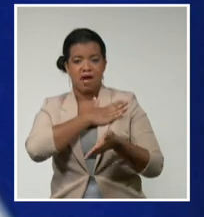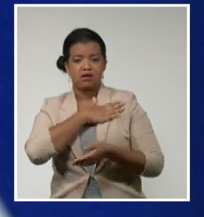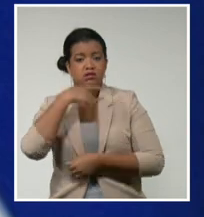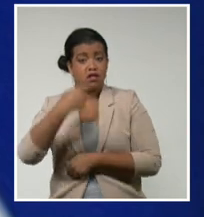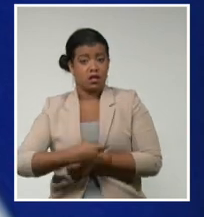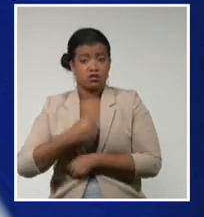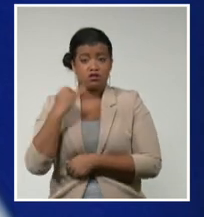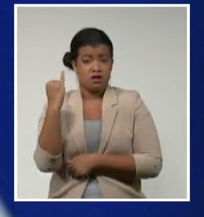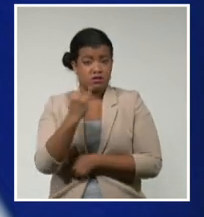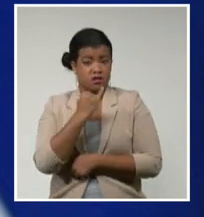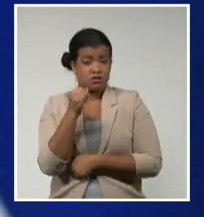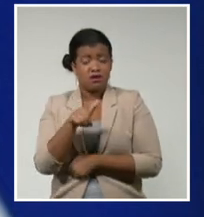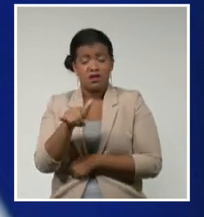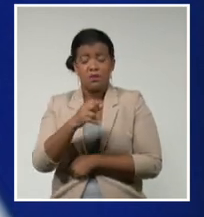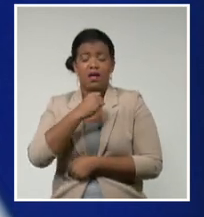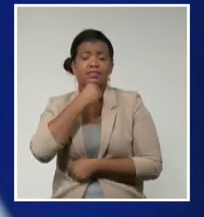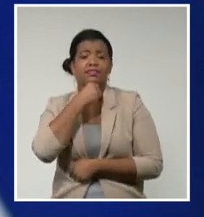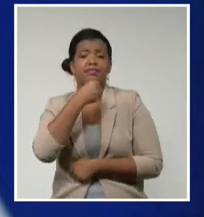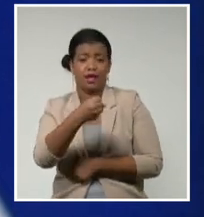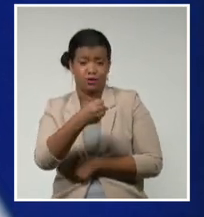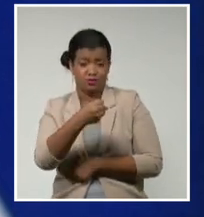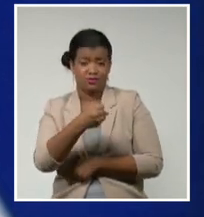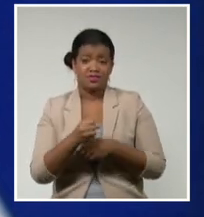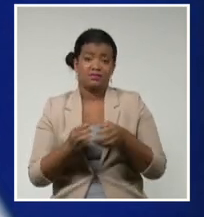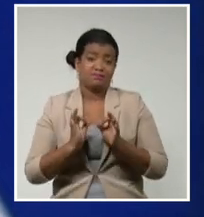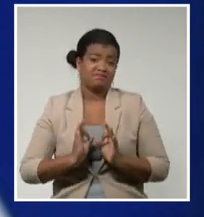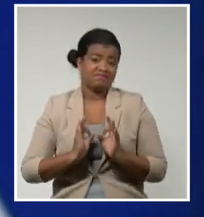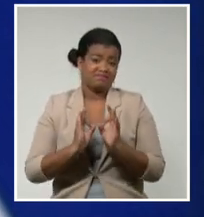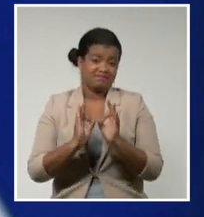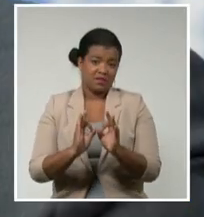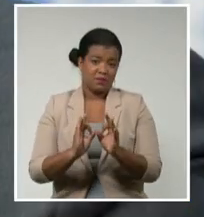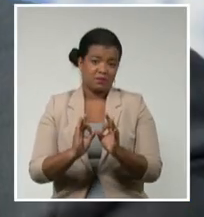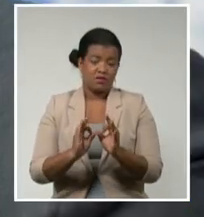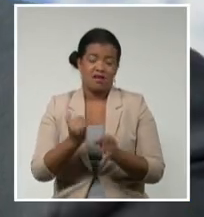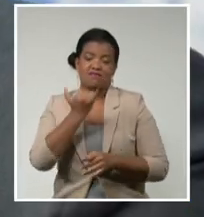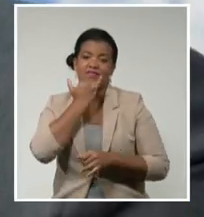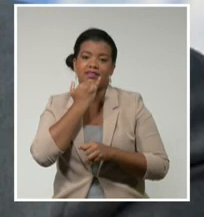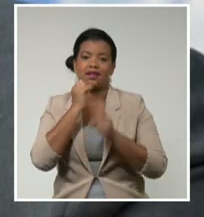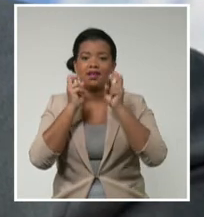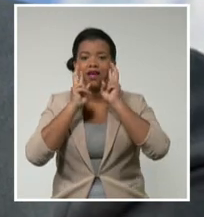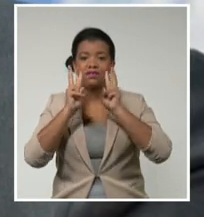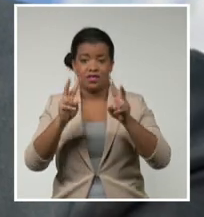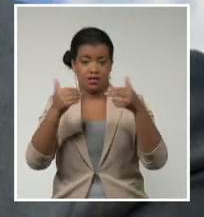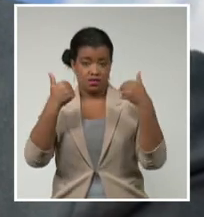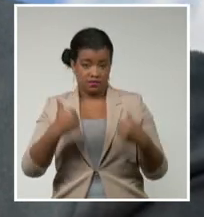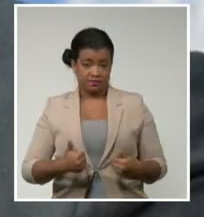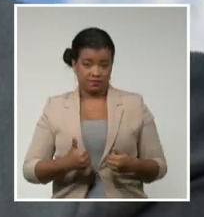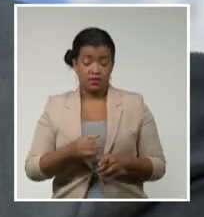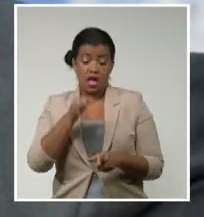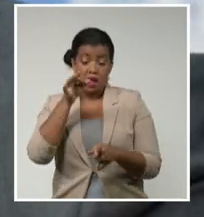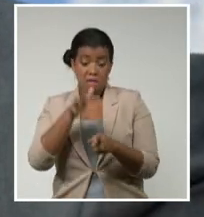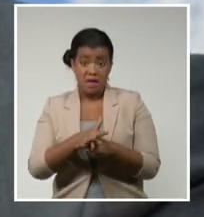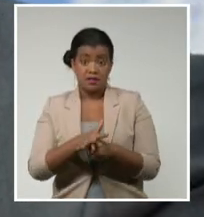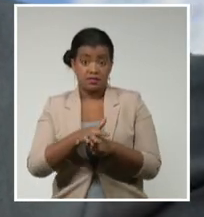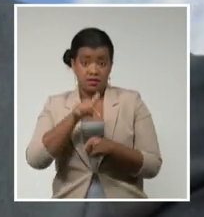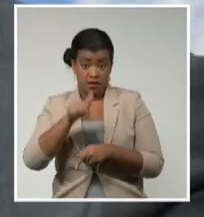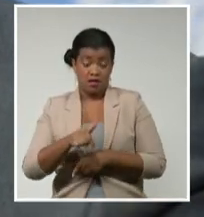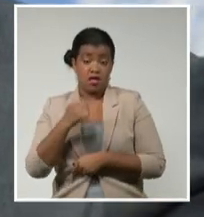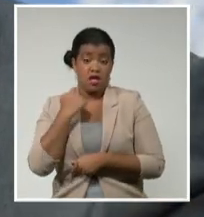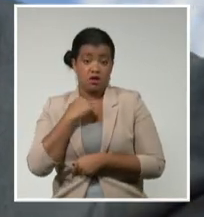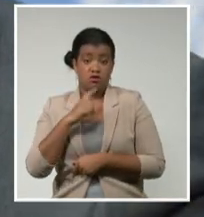justas así como la denuncia de las amenazas a la supervivencia de la especie humana a inicios del presente milenio cuando